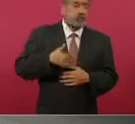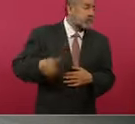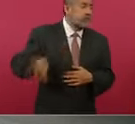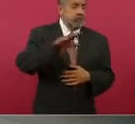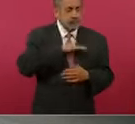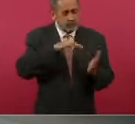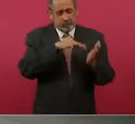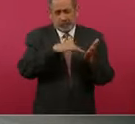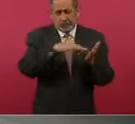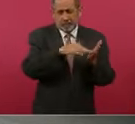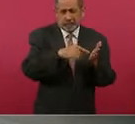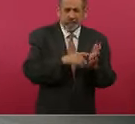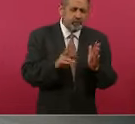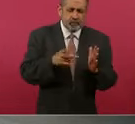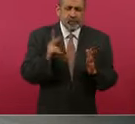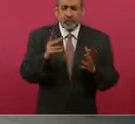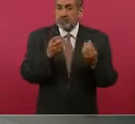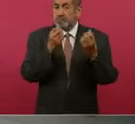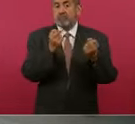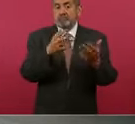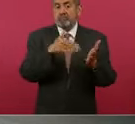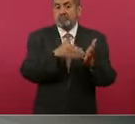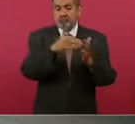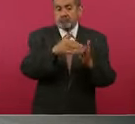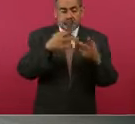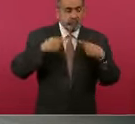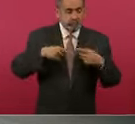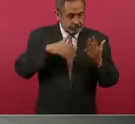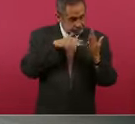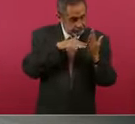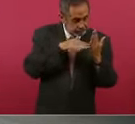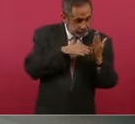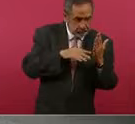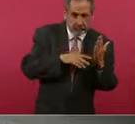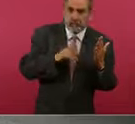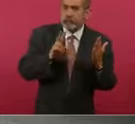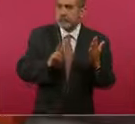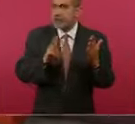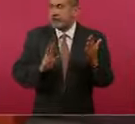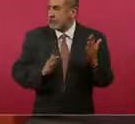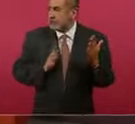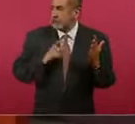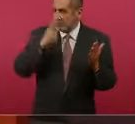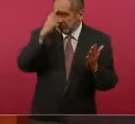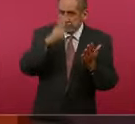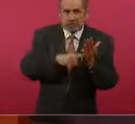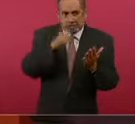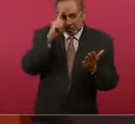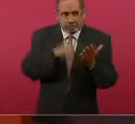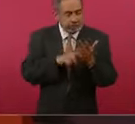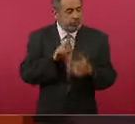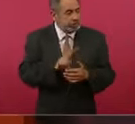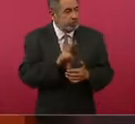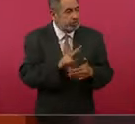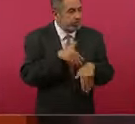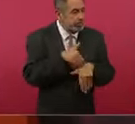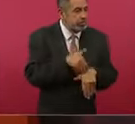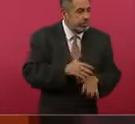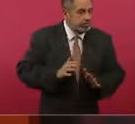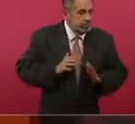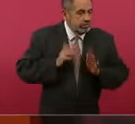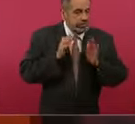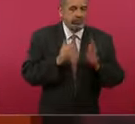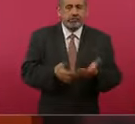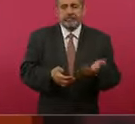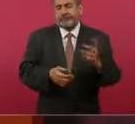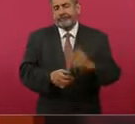¿no? Pero los que lo leen, sí, le creen.